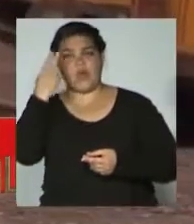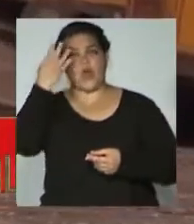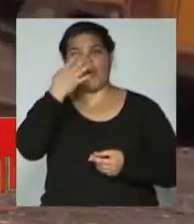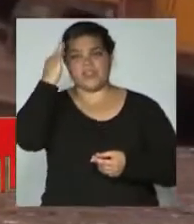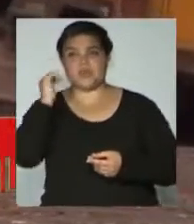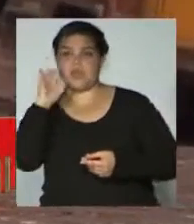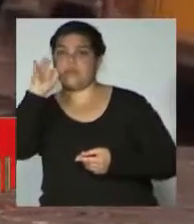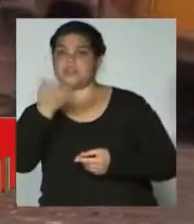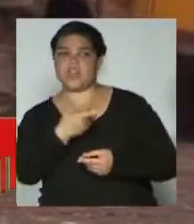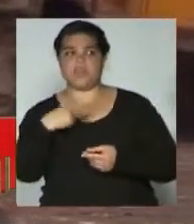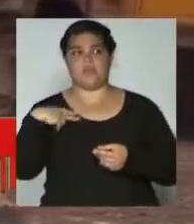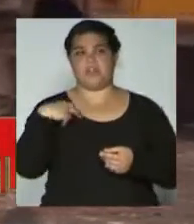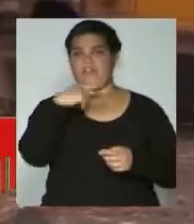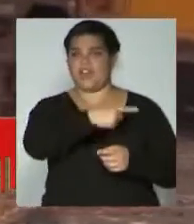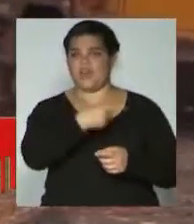Ahora bien,